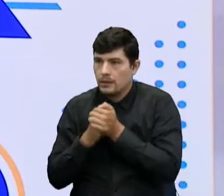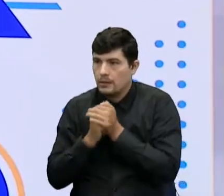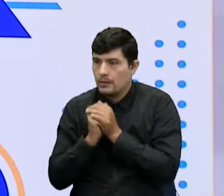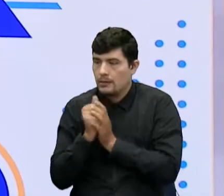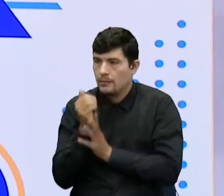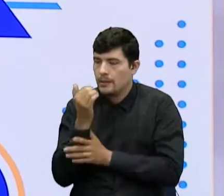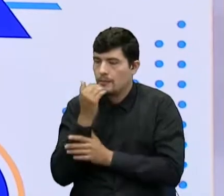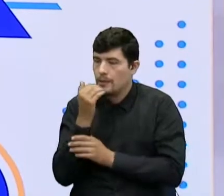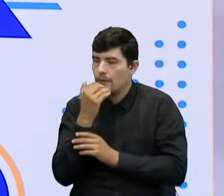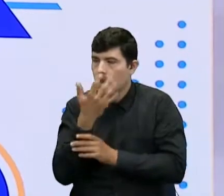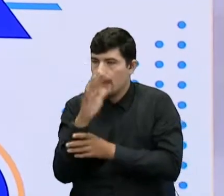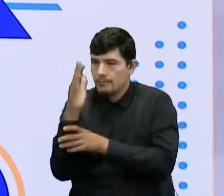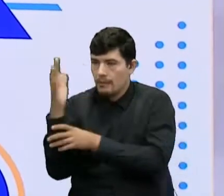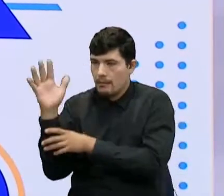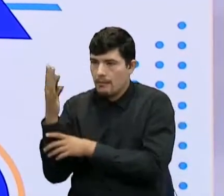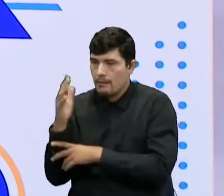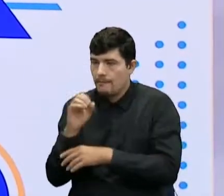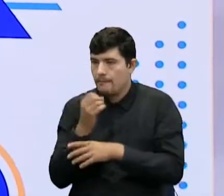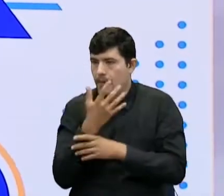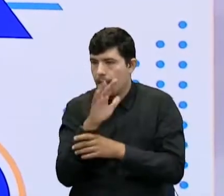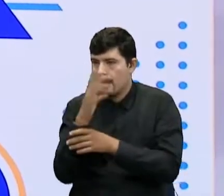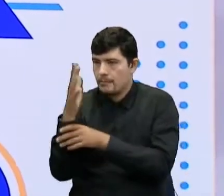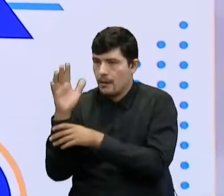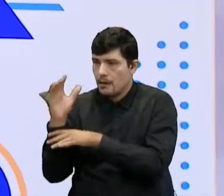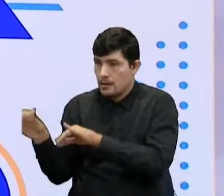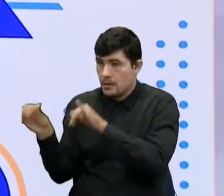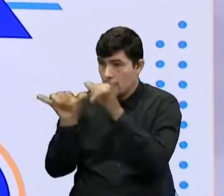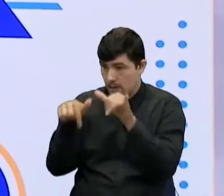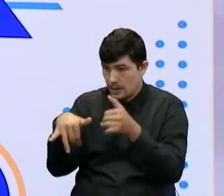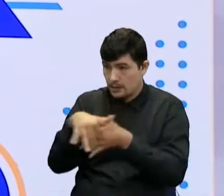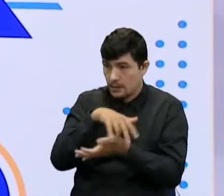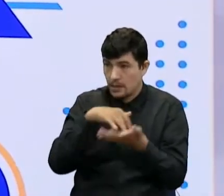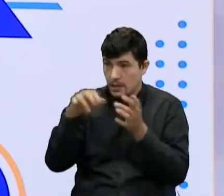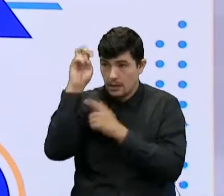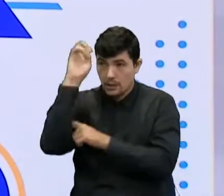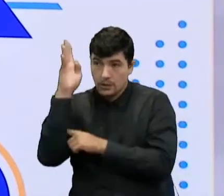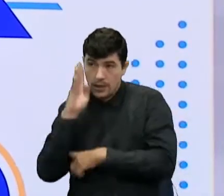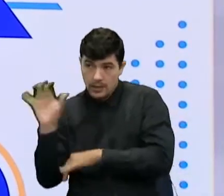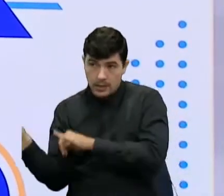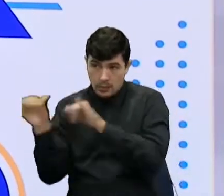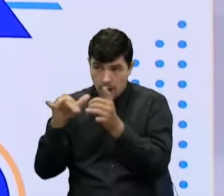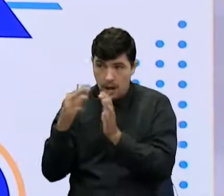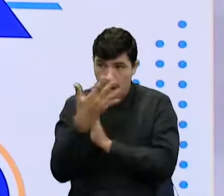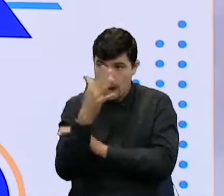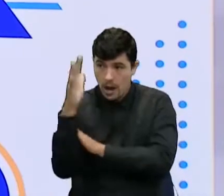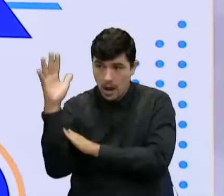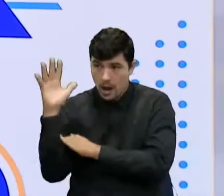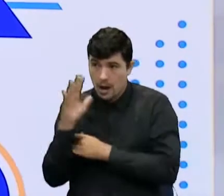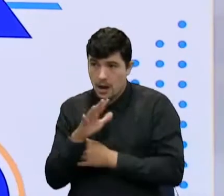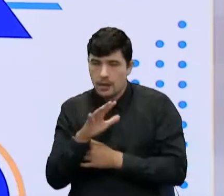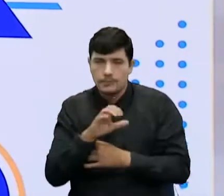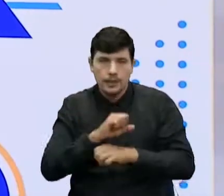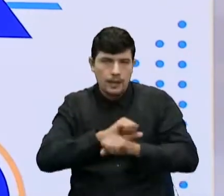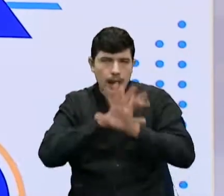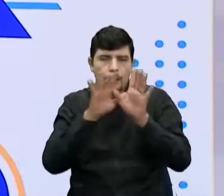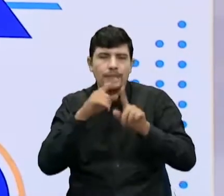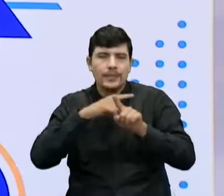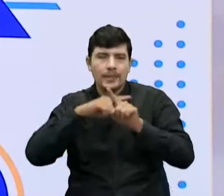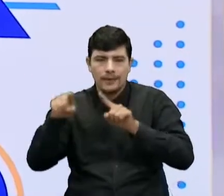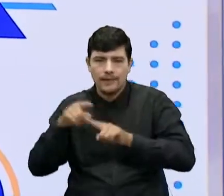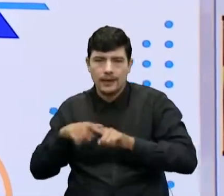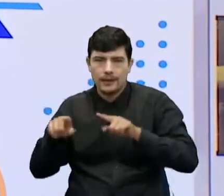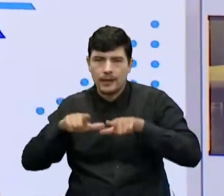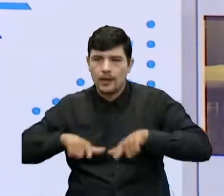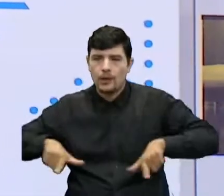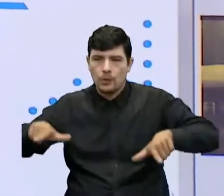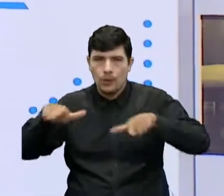La ubicación geográfica es distinta Es diferente Claro, las condiciones Por ser la Esta